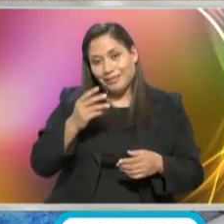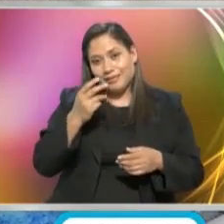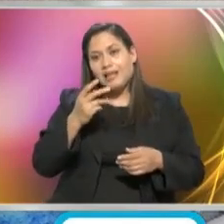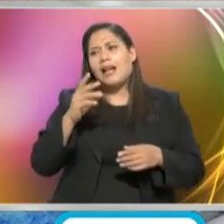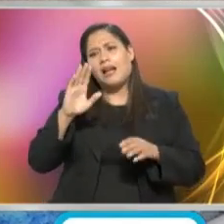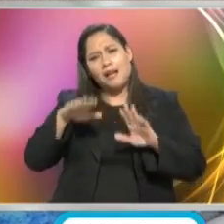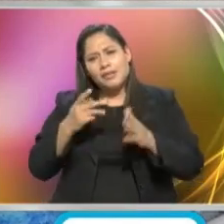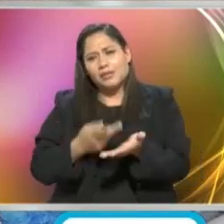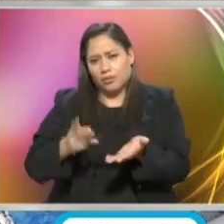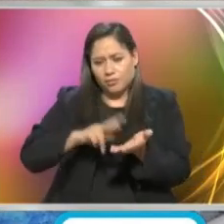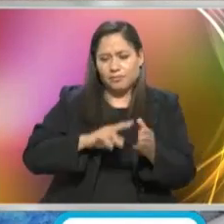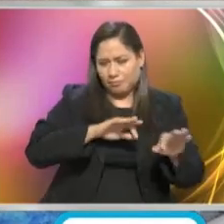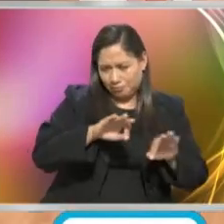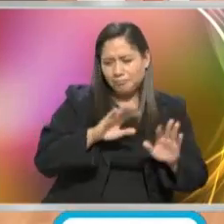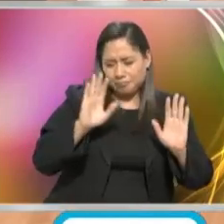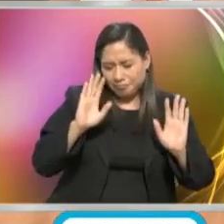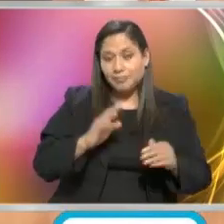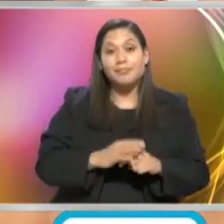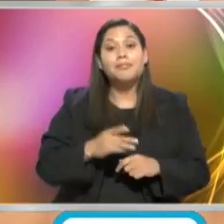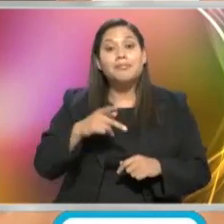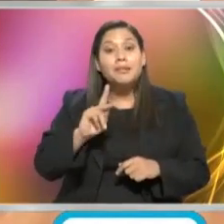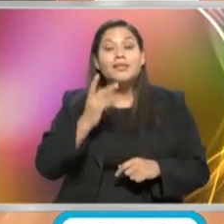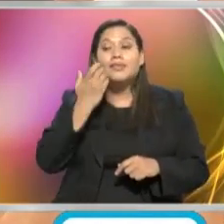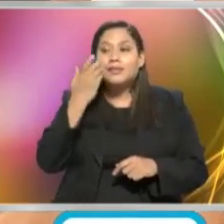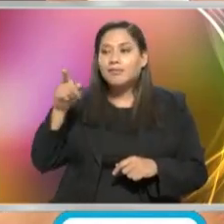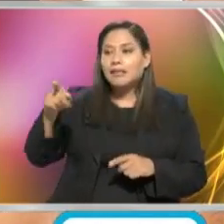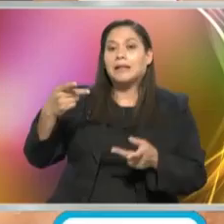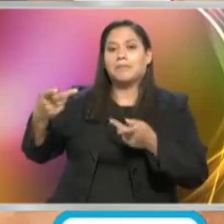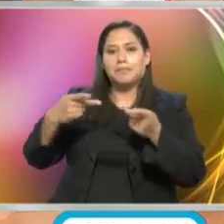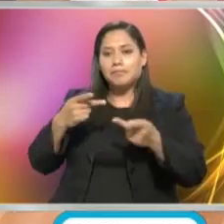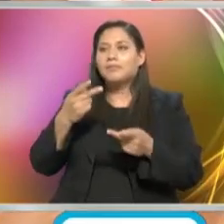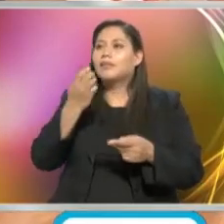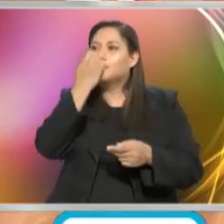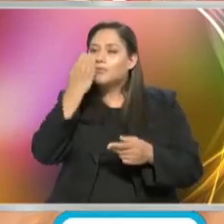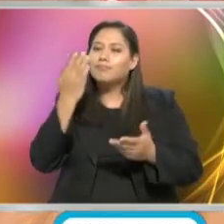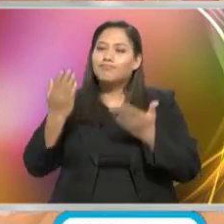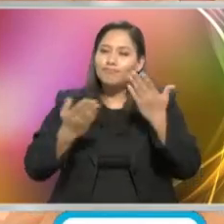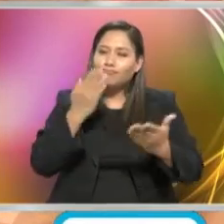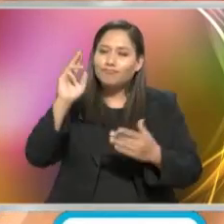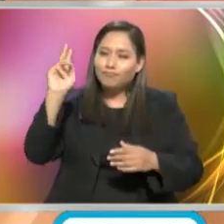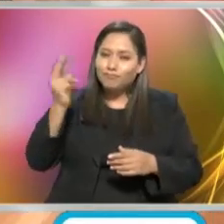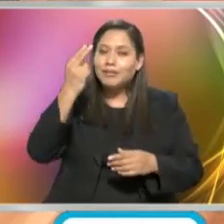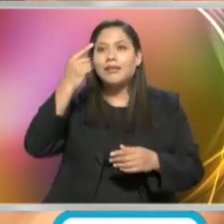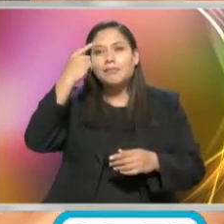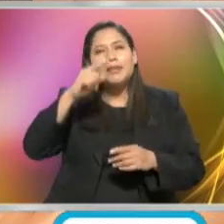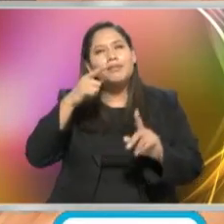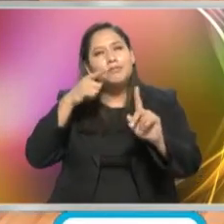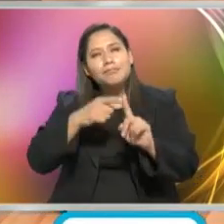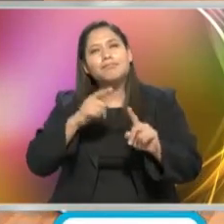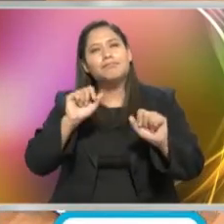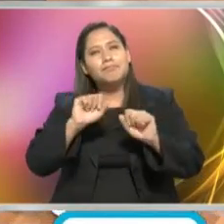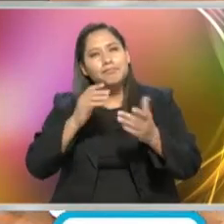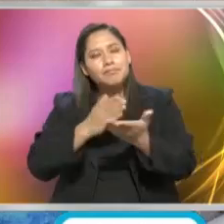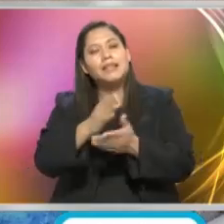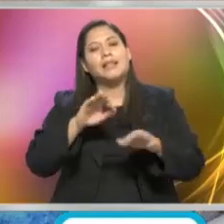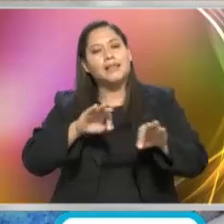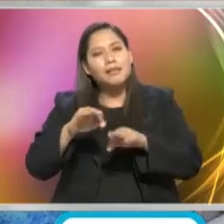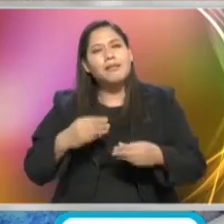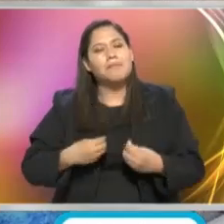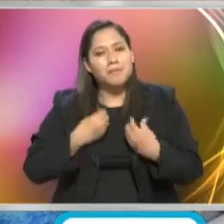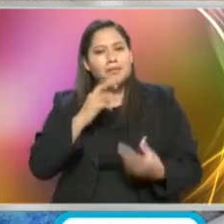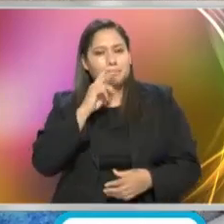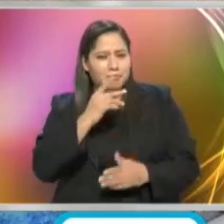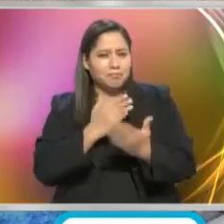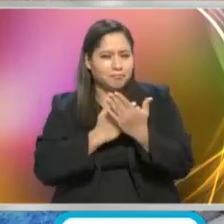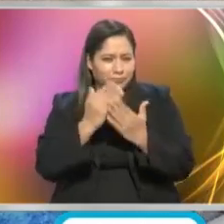casos trabajan, en fin, pero bueno, lo que buscamos es que tengan una preparación académica para que puedan lograr ciertos objetivos, proyectos de vida,